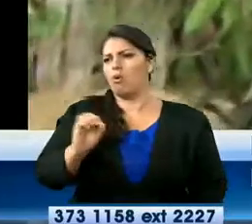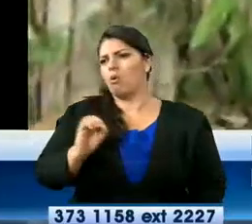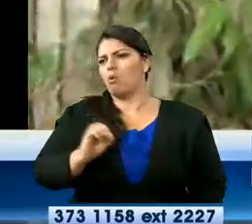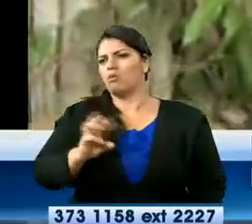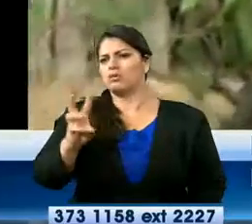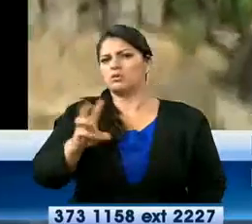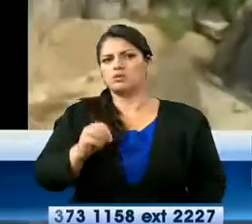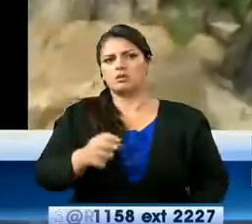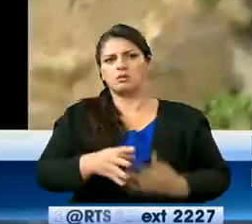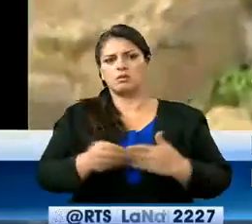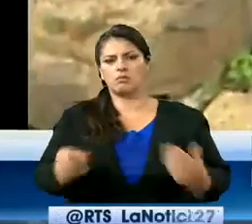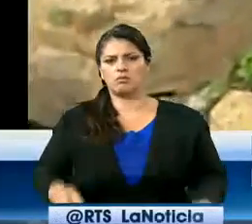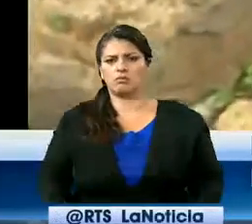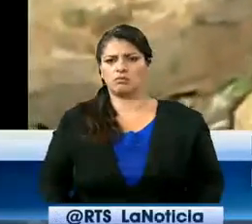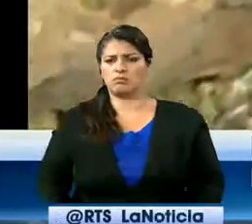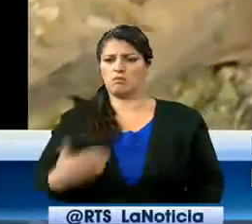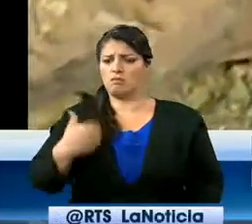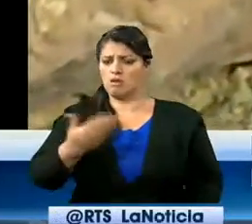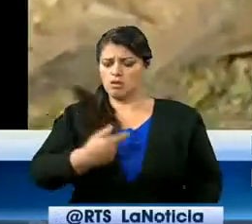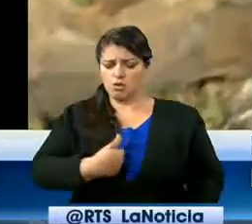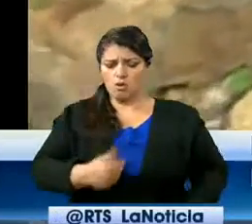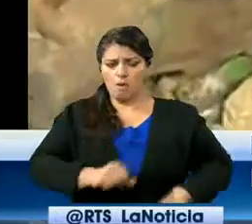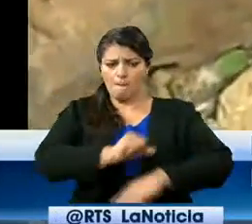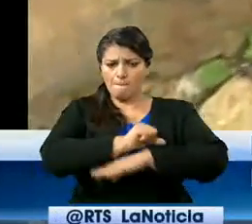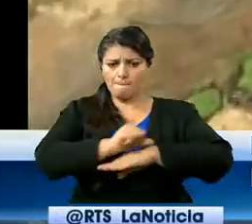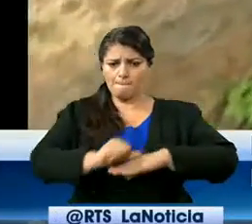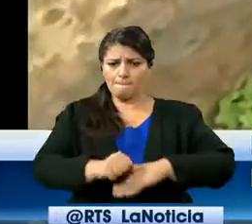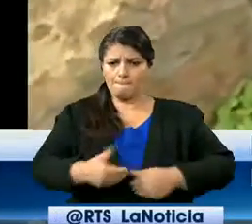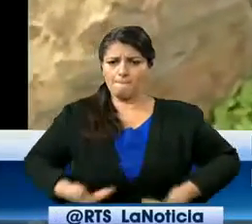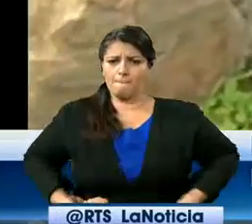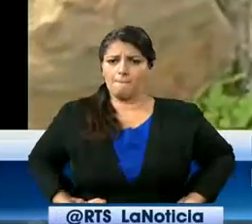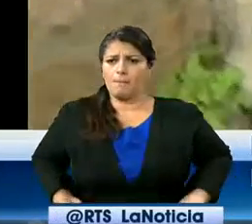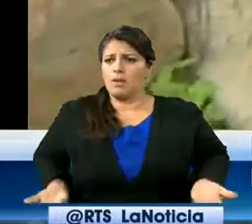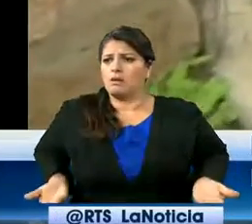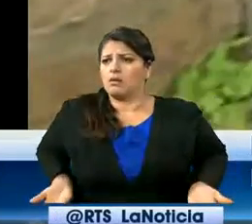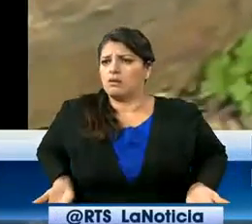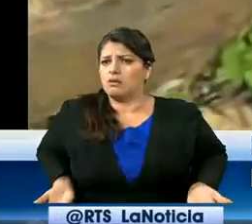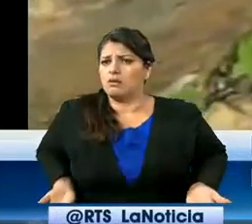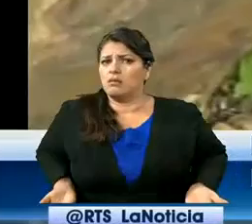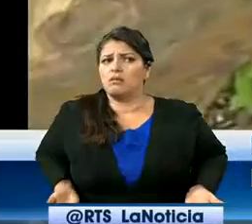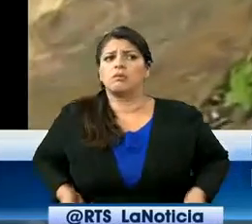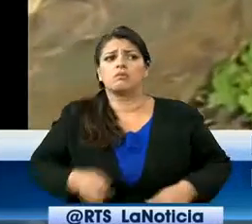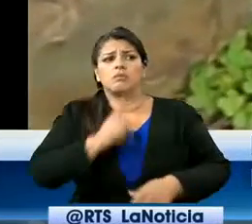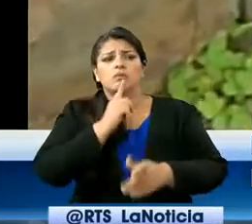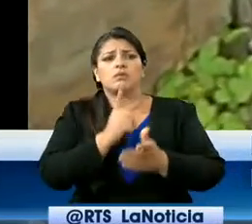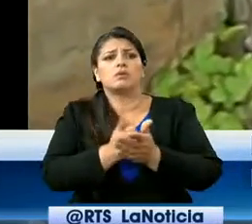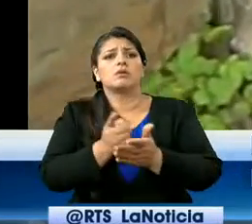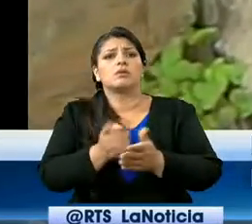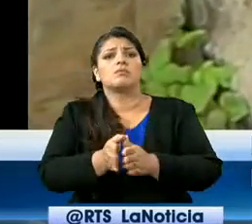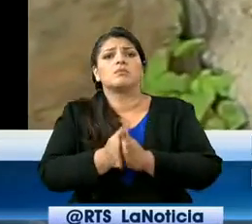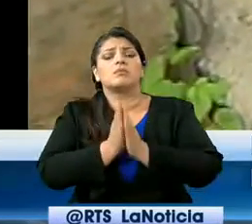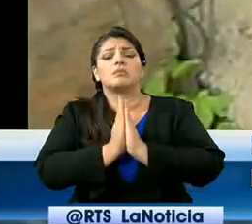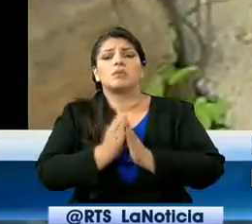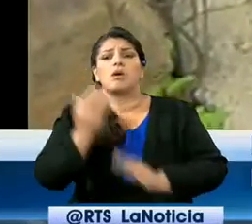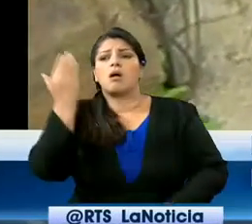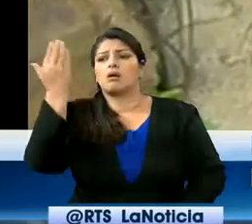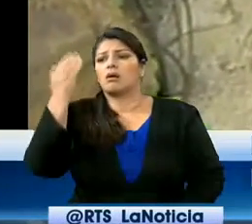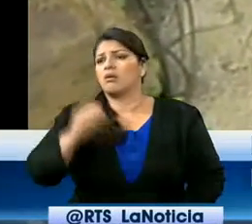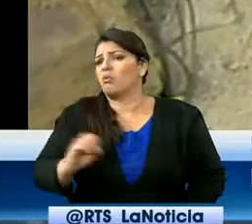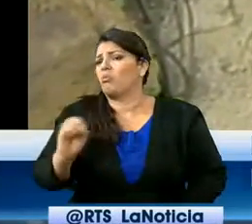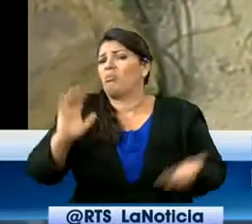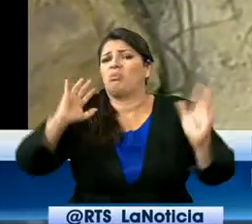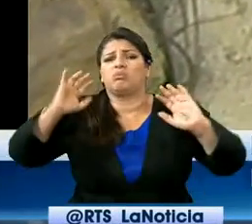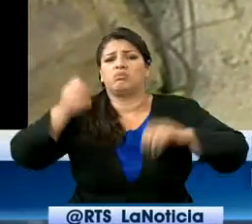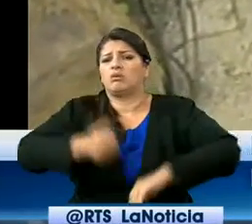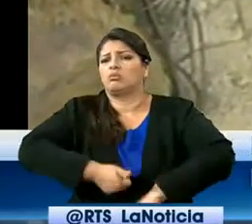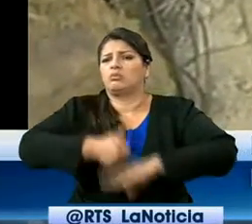escúcheme bien, varón. Y yo quiero que nosotros, pues, pedirle al señor alcalde, o no sé a quién, pero que venga y nos